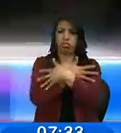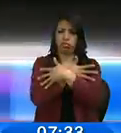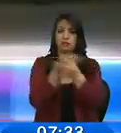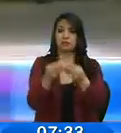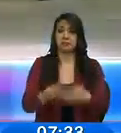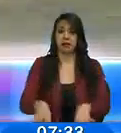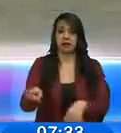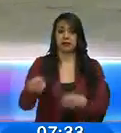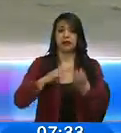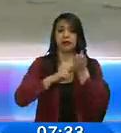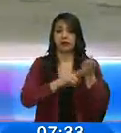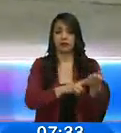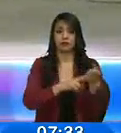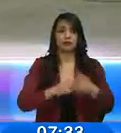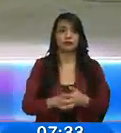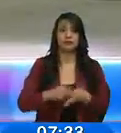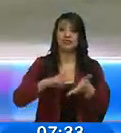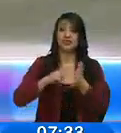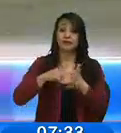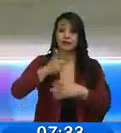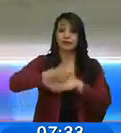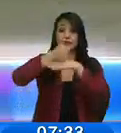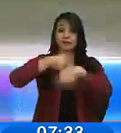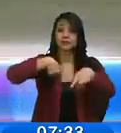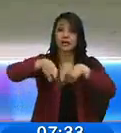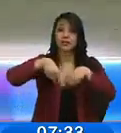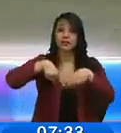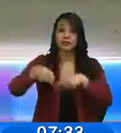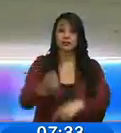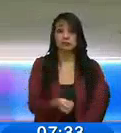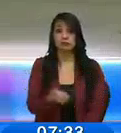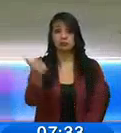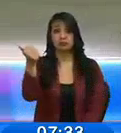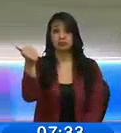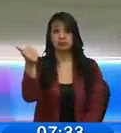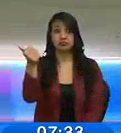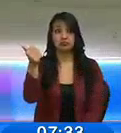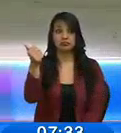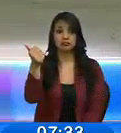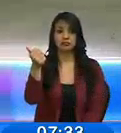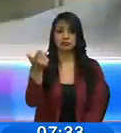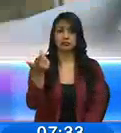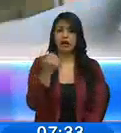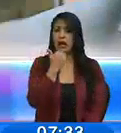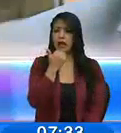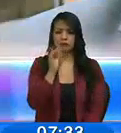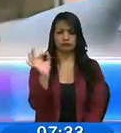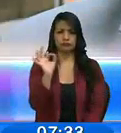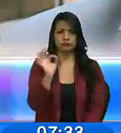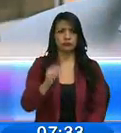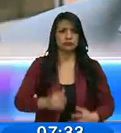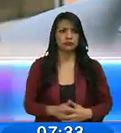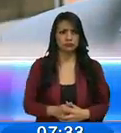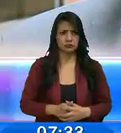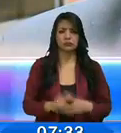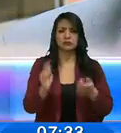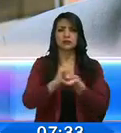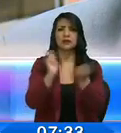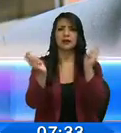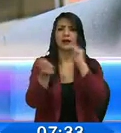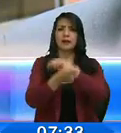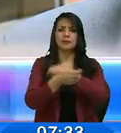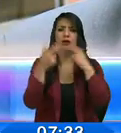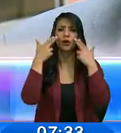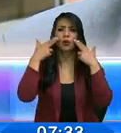de recursos. Esto no significaría que los agentes de tránsito se sumen a las filas de la desocupación. Nos llevará a estructurar una